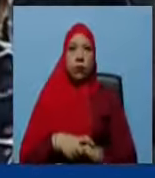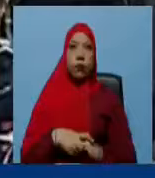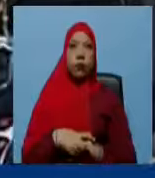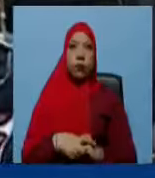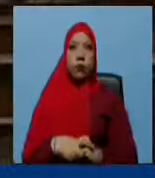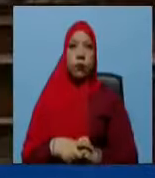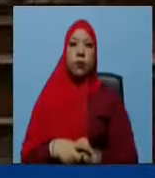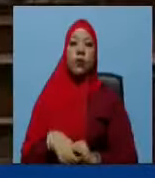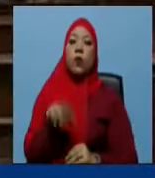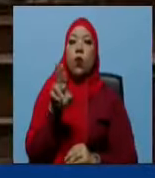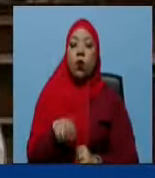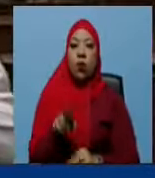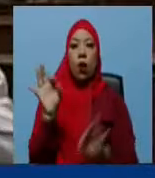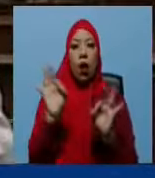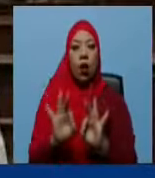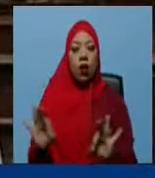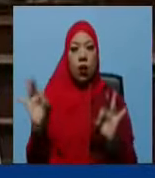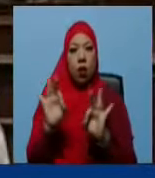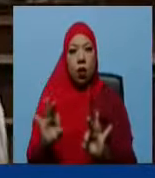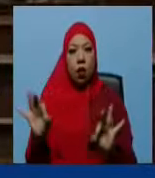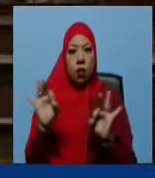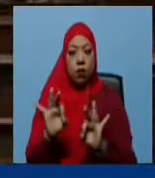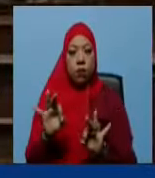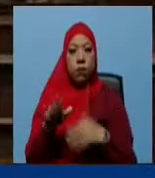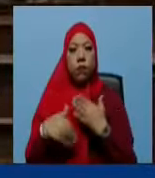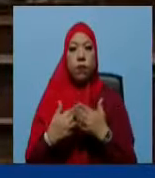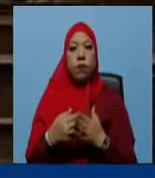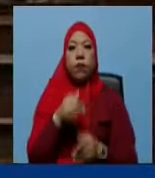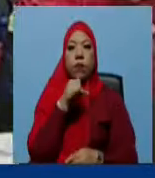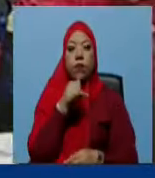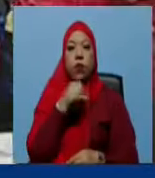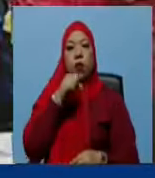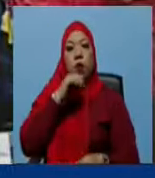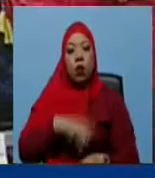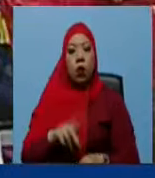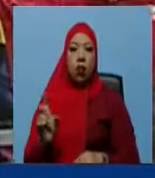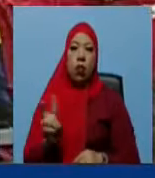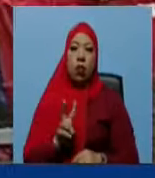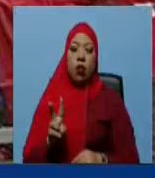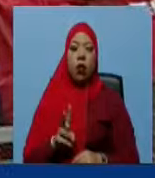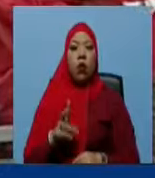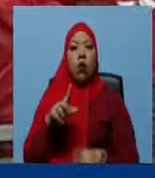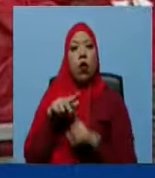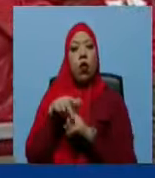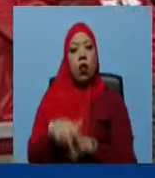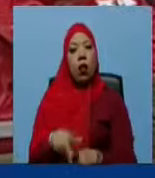que no modificó prácticamente nada la esencia del Estado colonial.